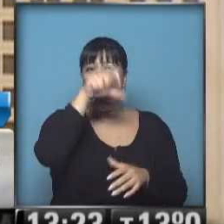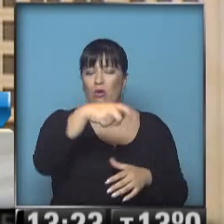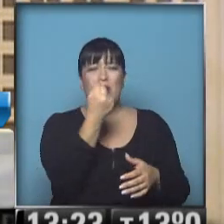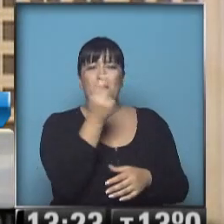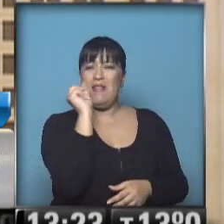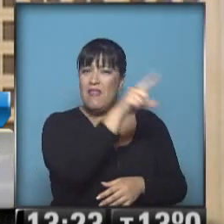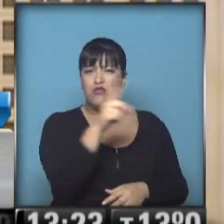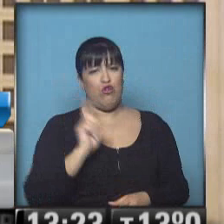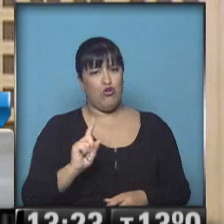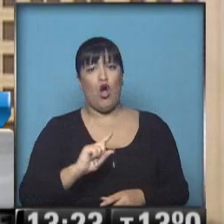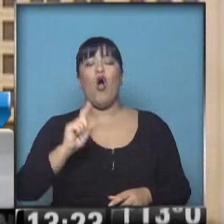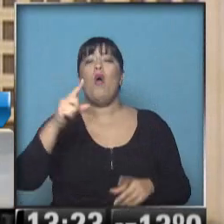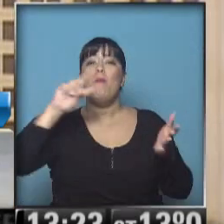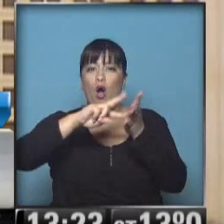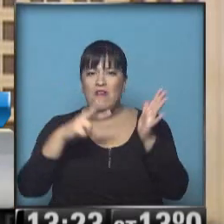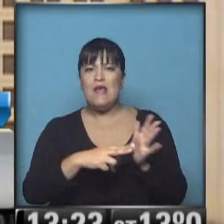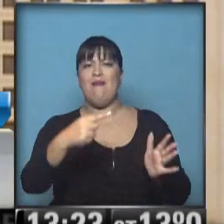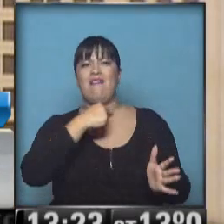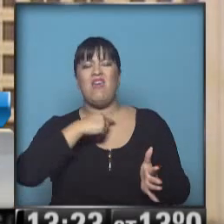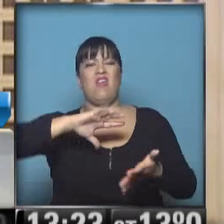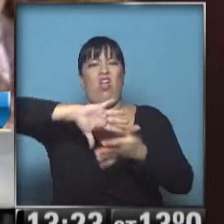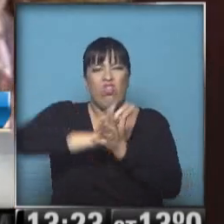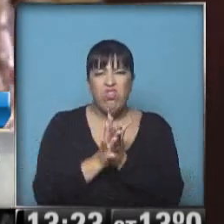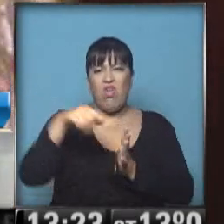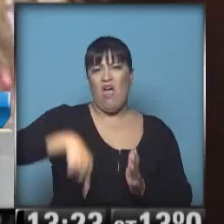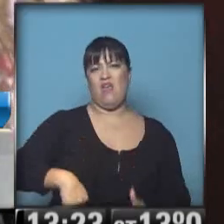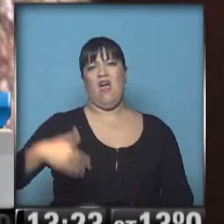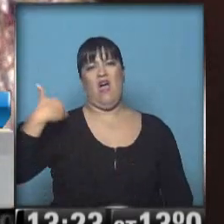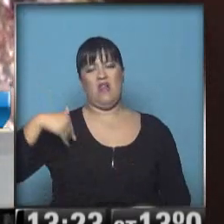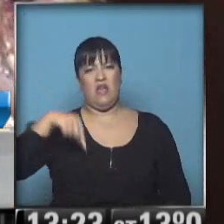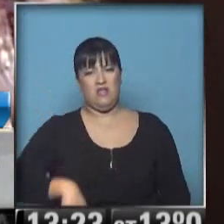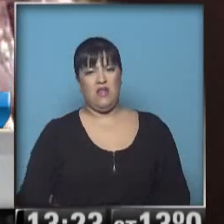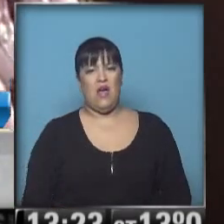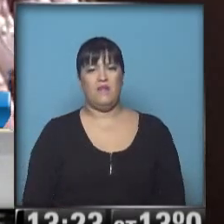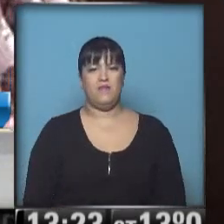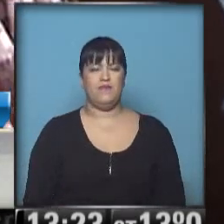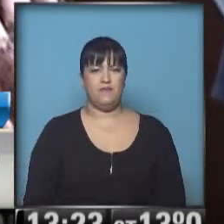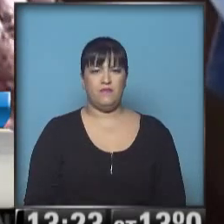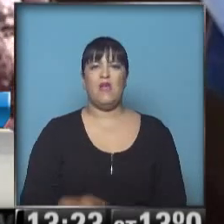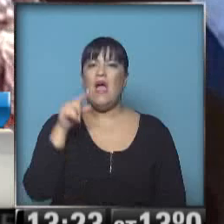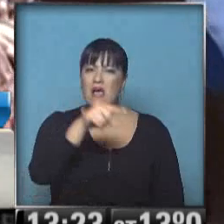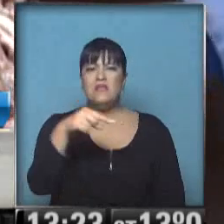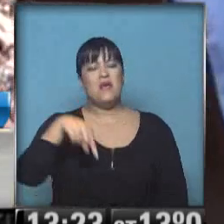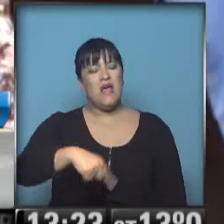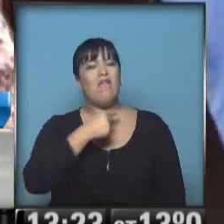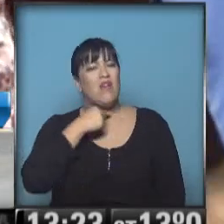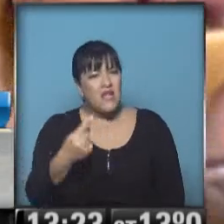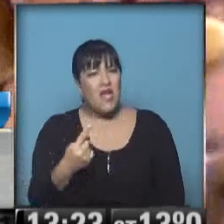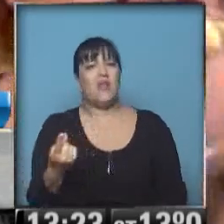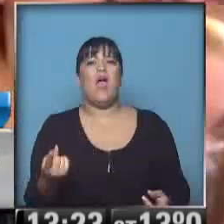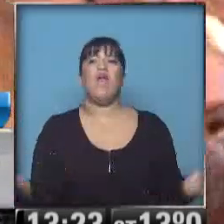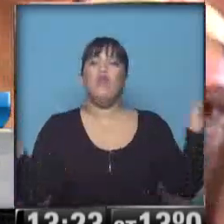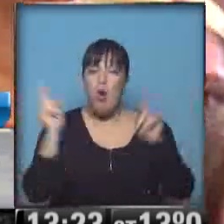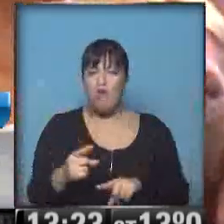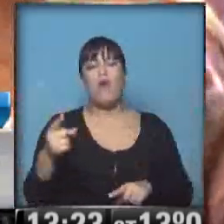problema es que quieren tirar abajo la reestructuración de la deuda soberana argentina para que volvamos a deber